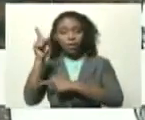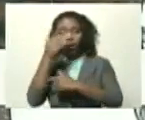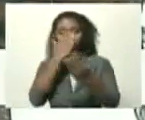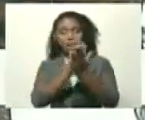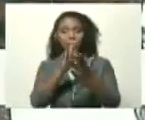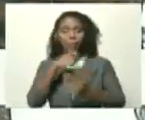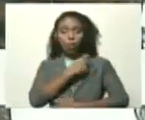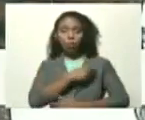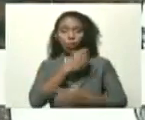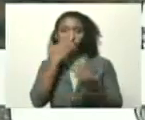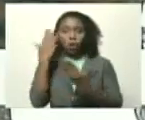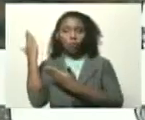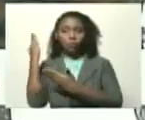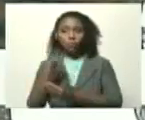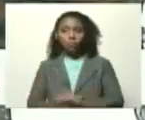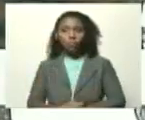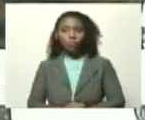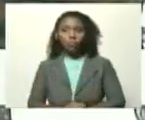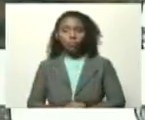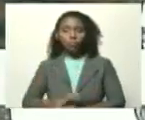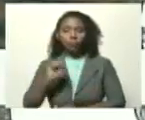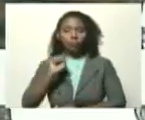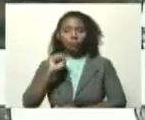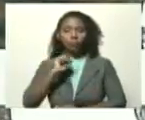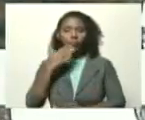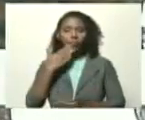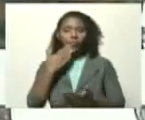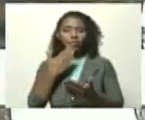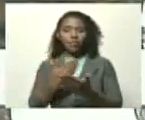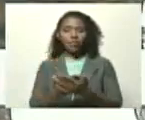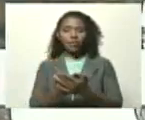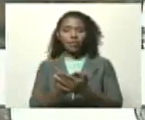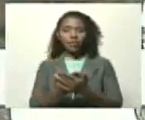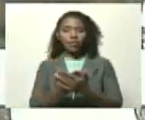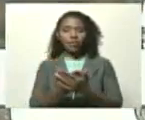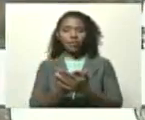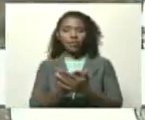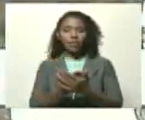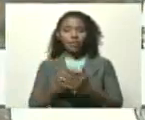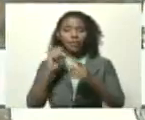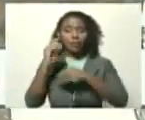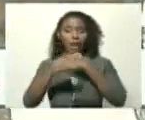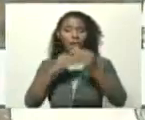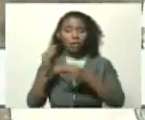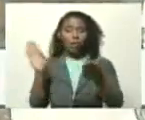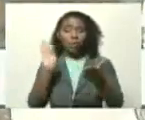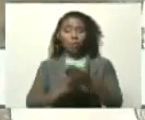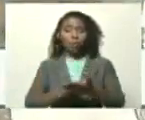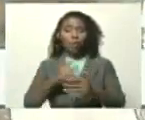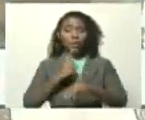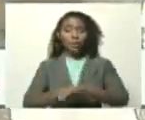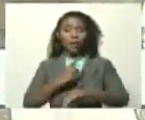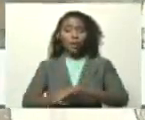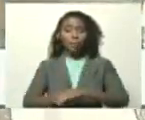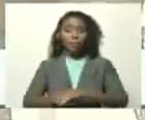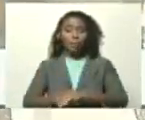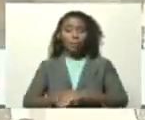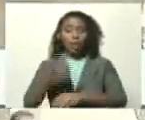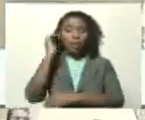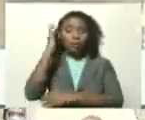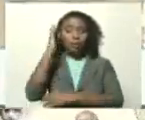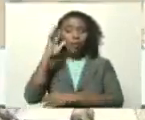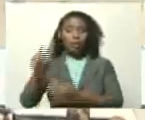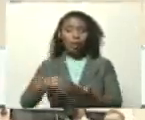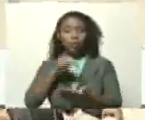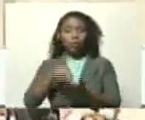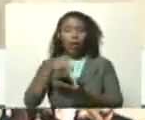protocolar? Sí, muchísimas gracias, Gisette. En efecto, ha quedado instalado el periodo ordinario de la Asamblea Nacional